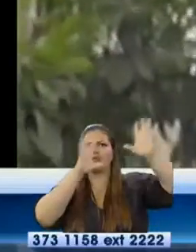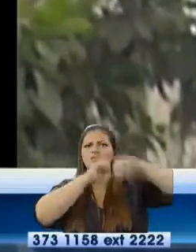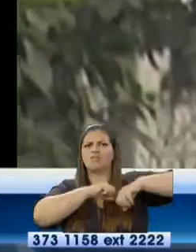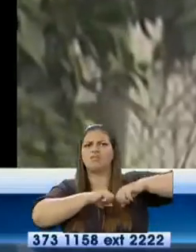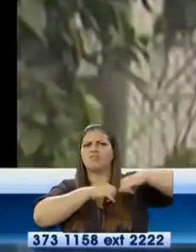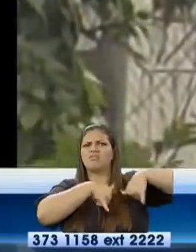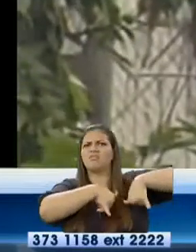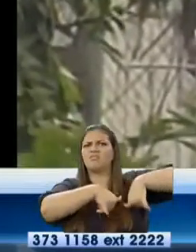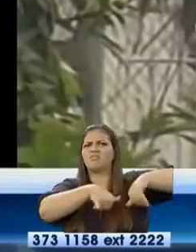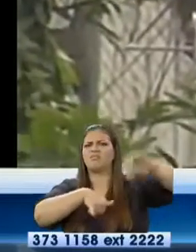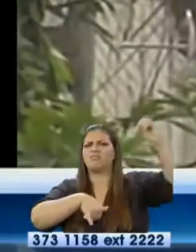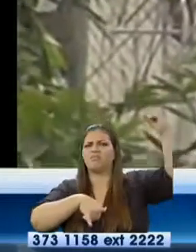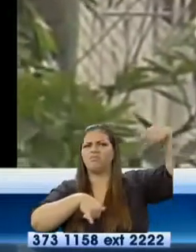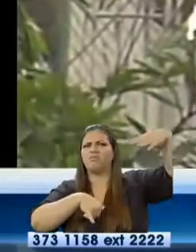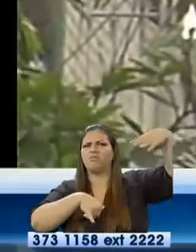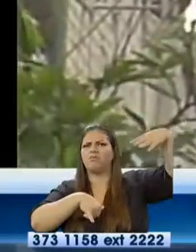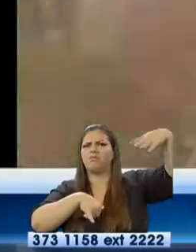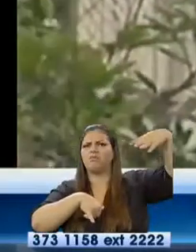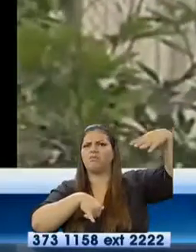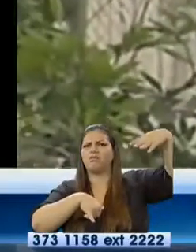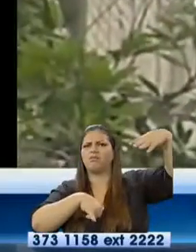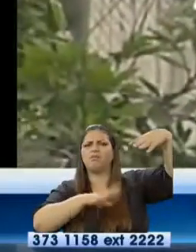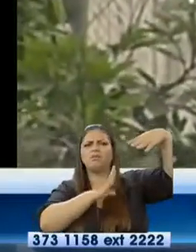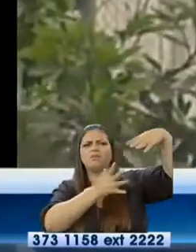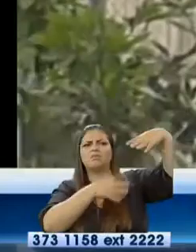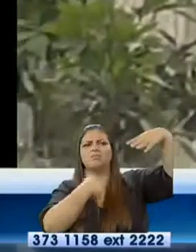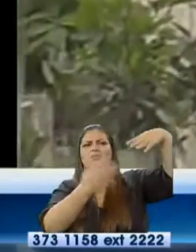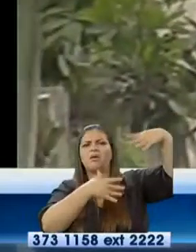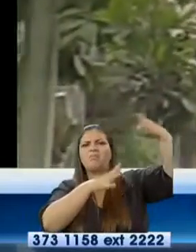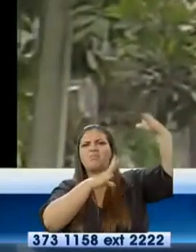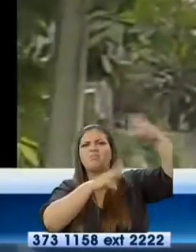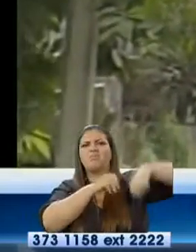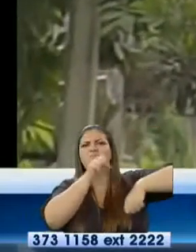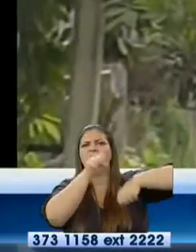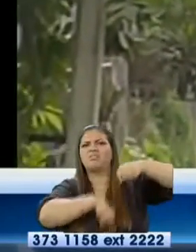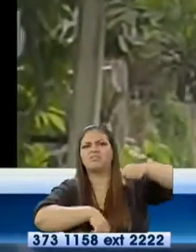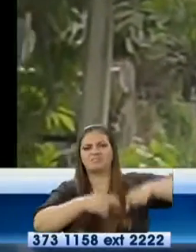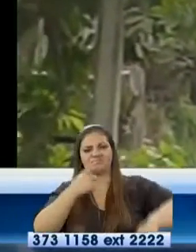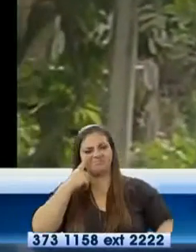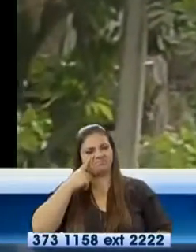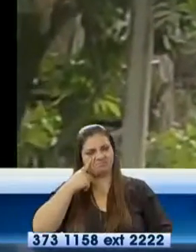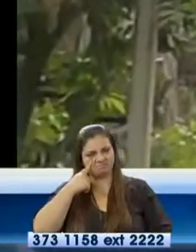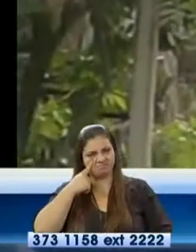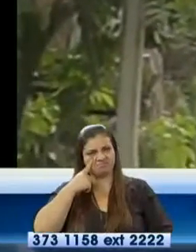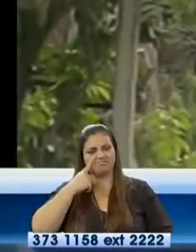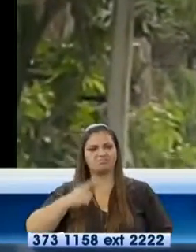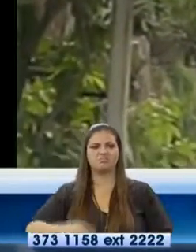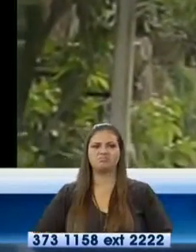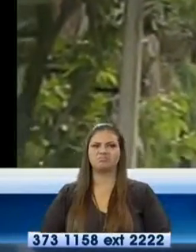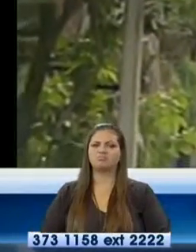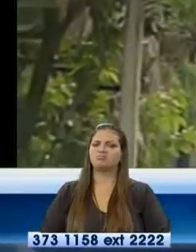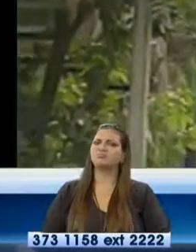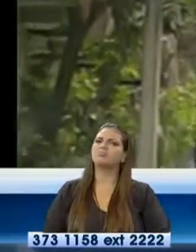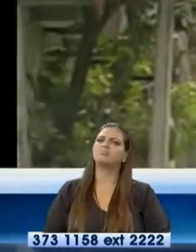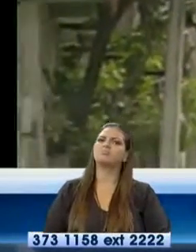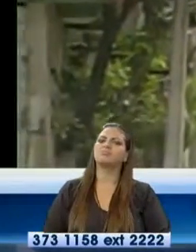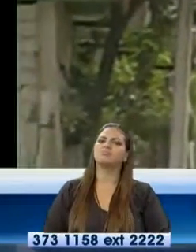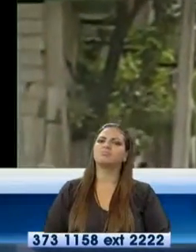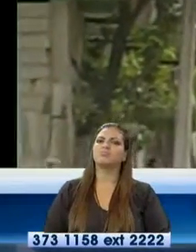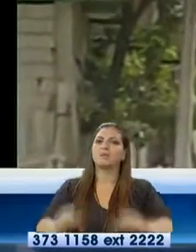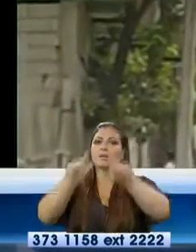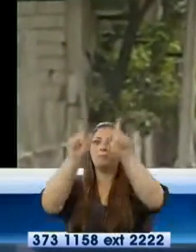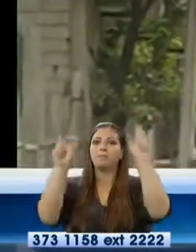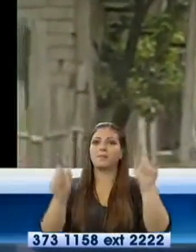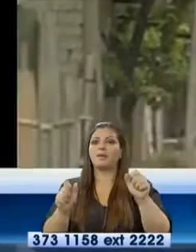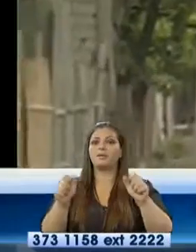y ya se van a quemar. Y no le dan vida, los de la empresa también, no le dan vida a esto para que pueda vivir uno